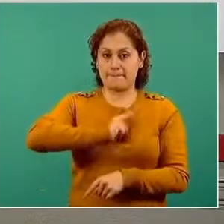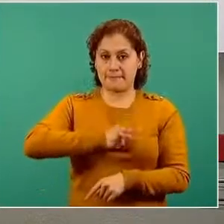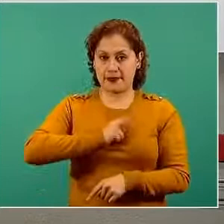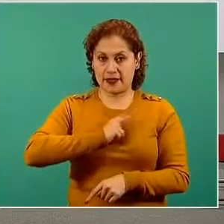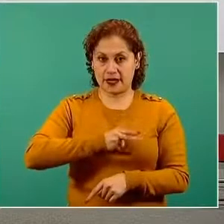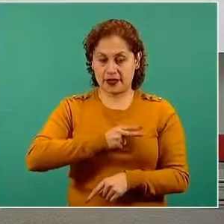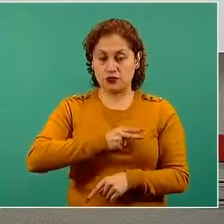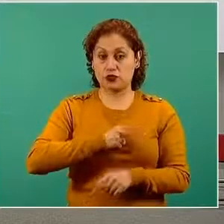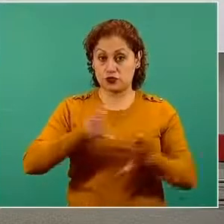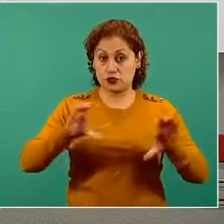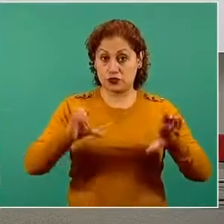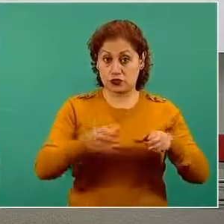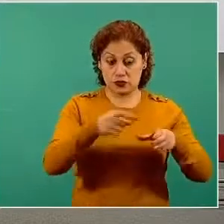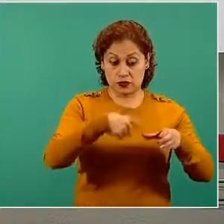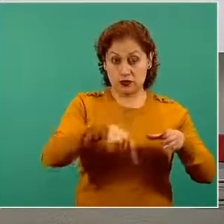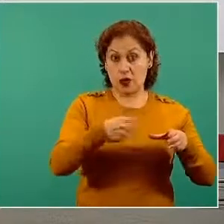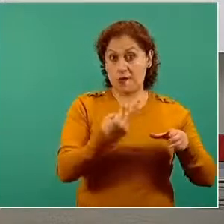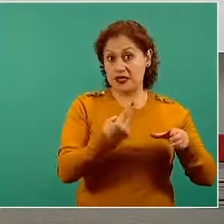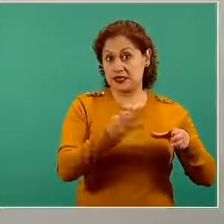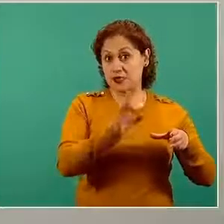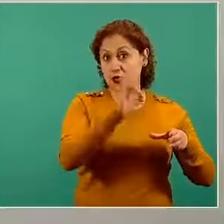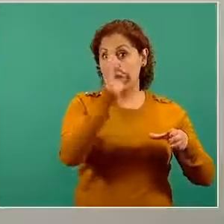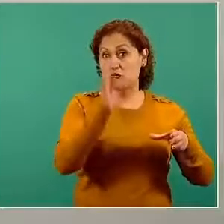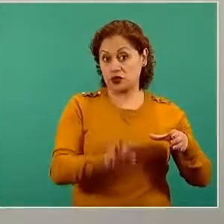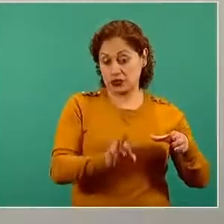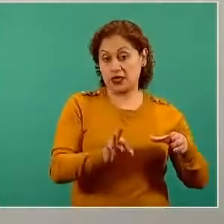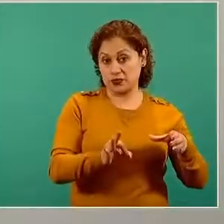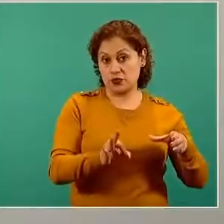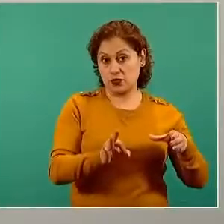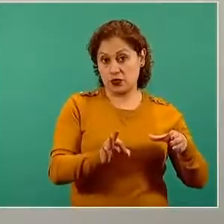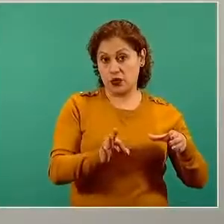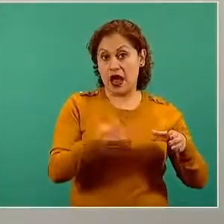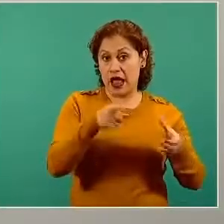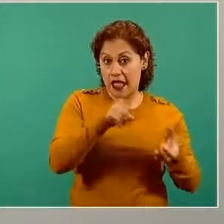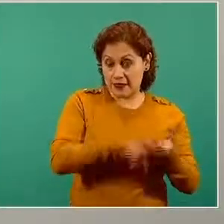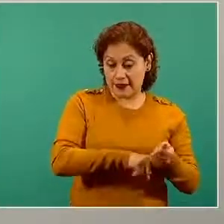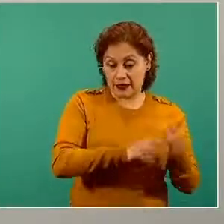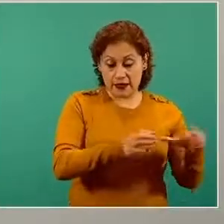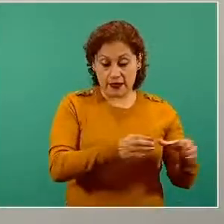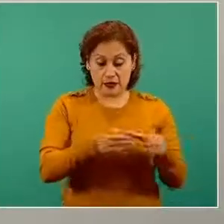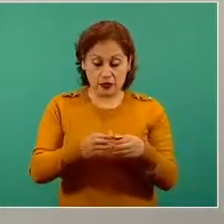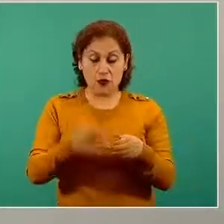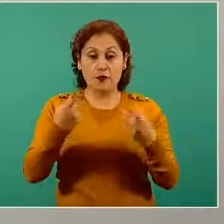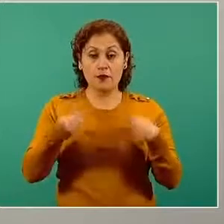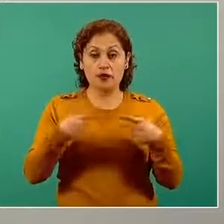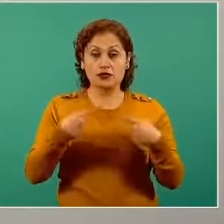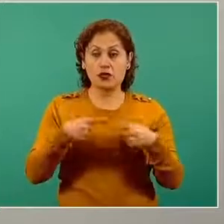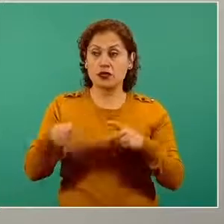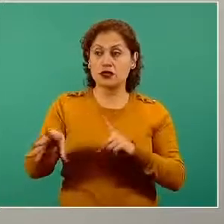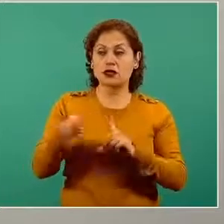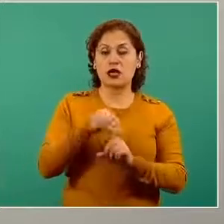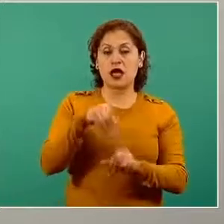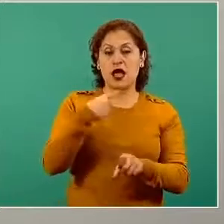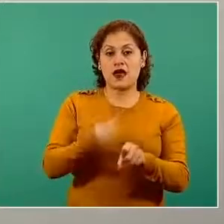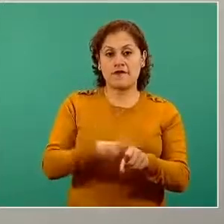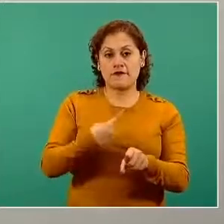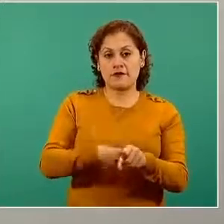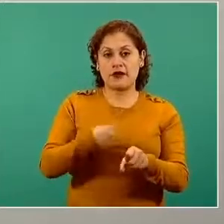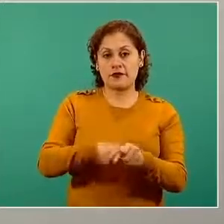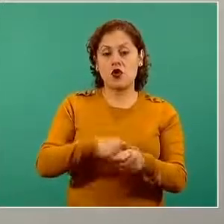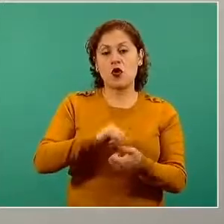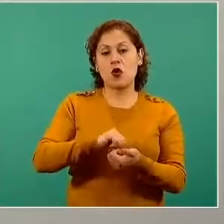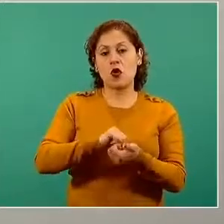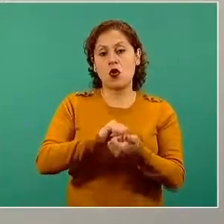ese 25% también nos presentaron como un grupo enfermó, desarrolló signos y síntomas, y otro grupo se pudo haber